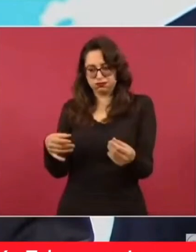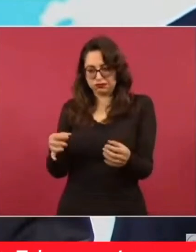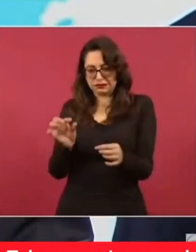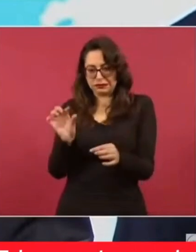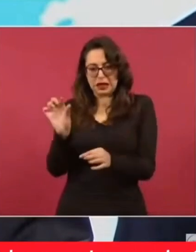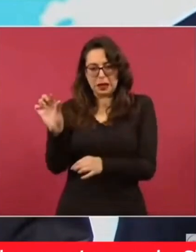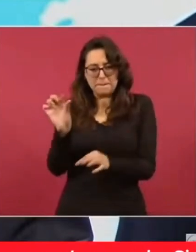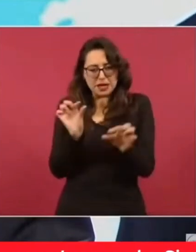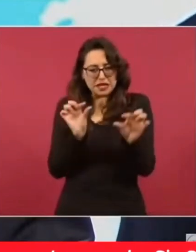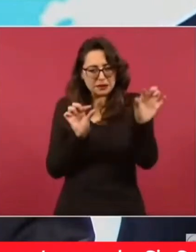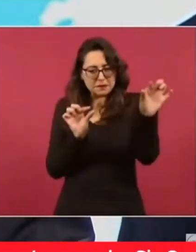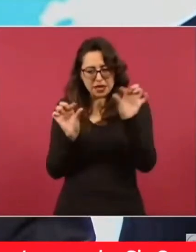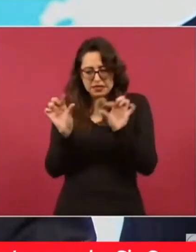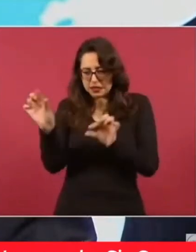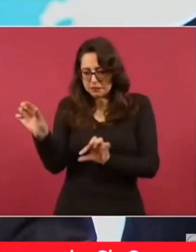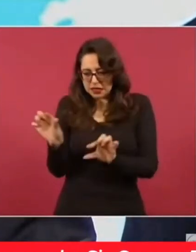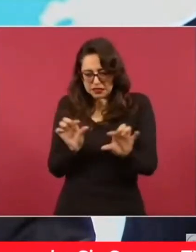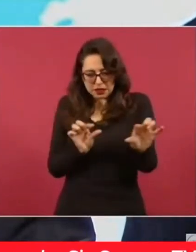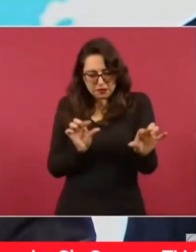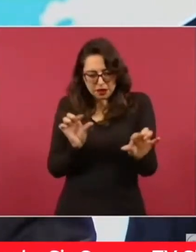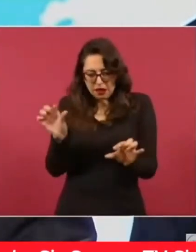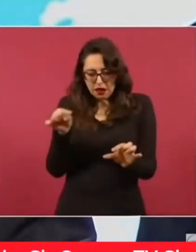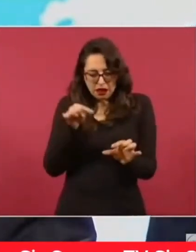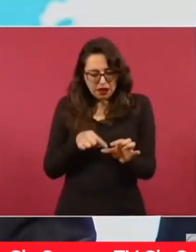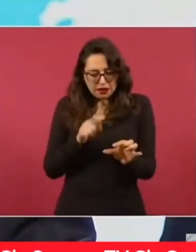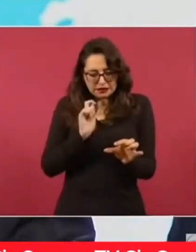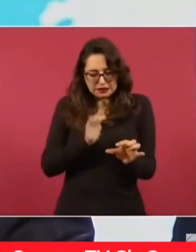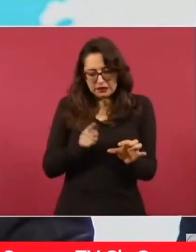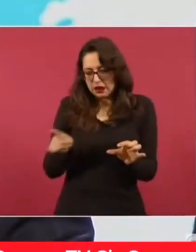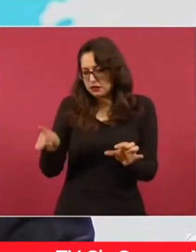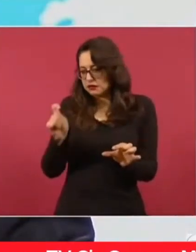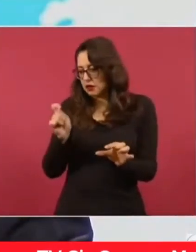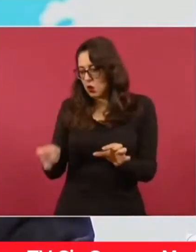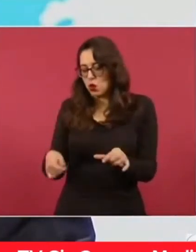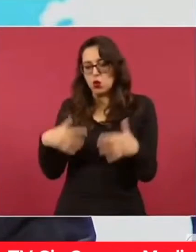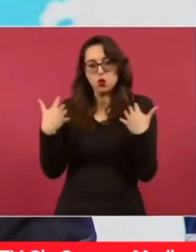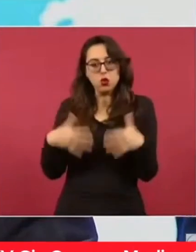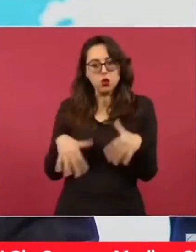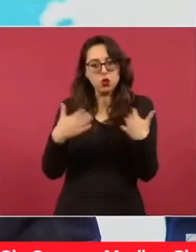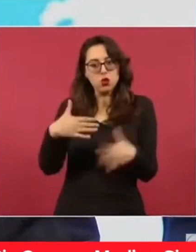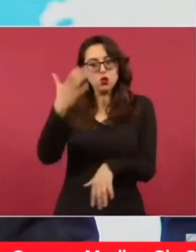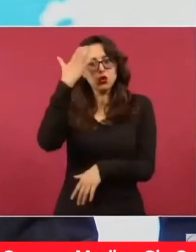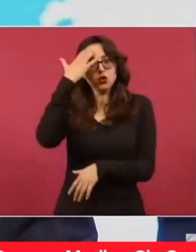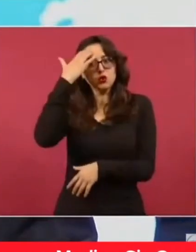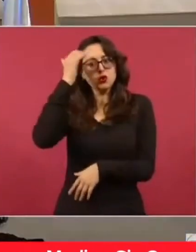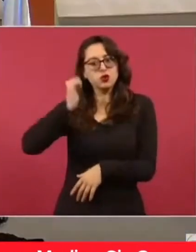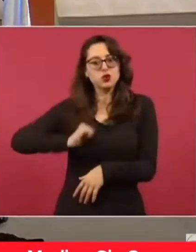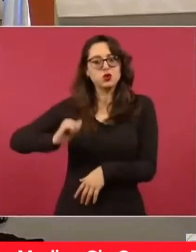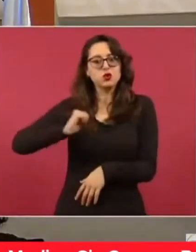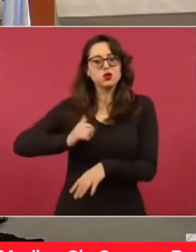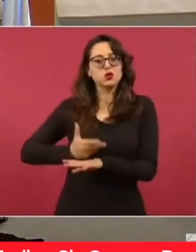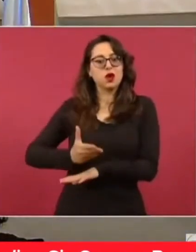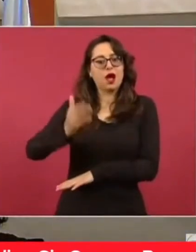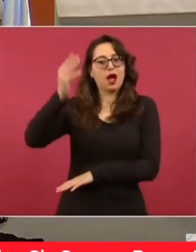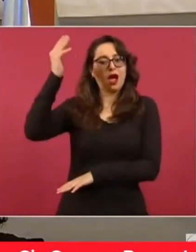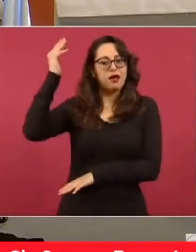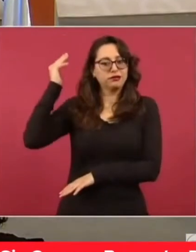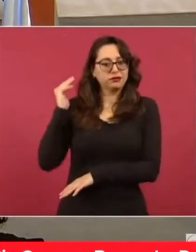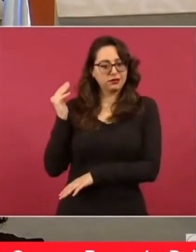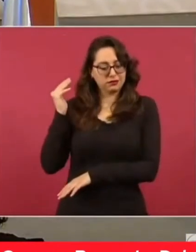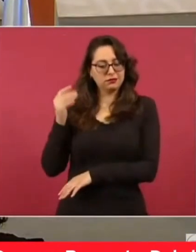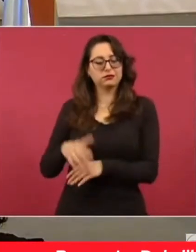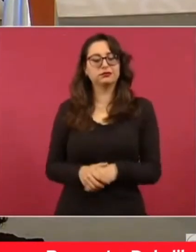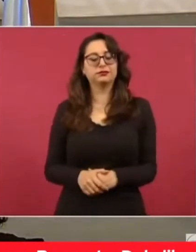es información sobre la vida y las características de los grupos humanos en el